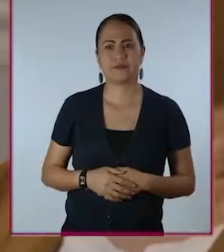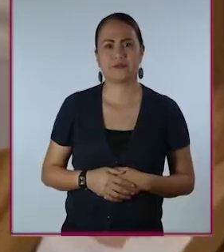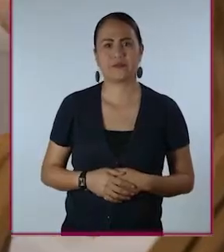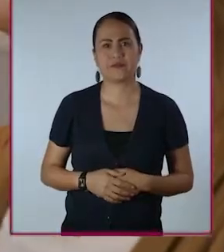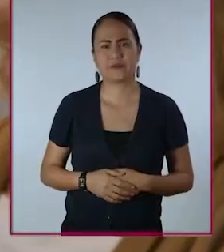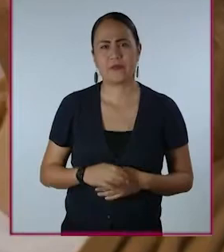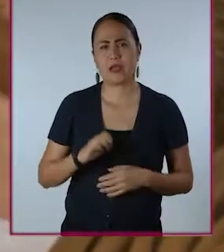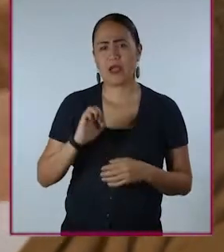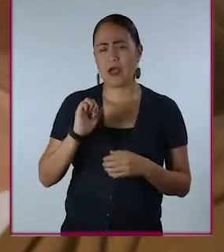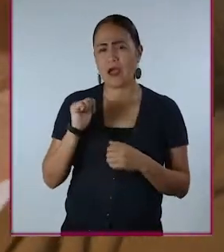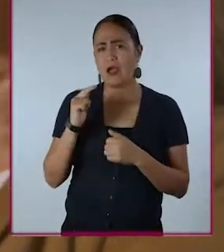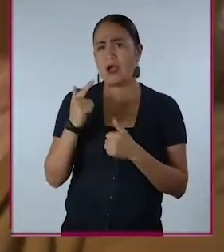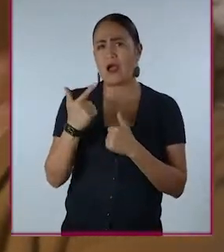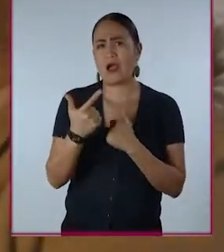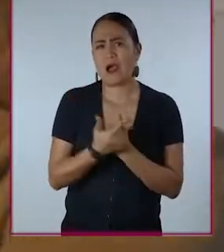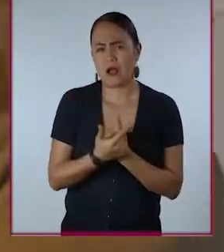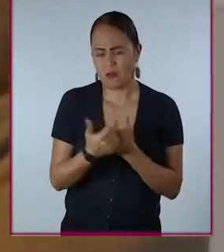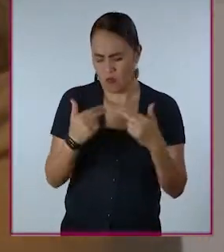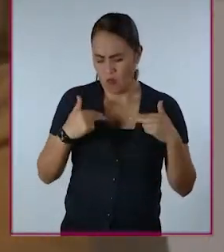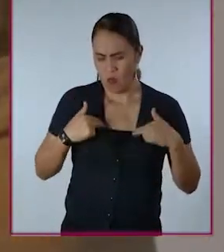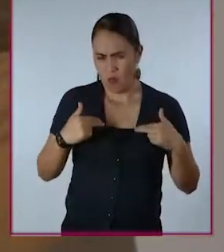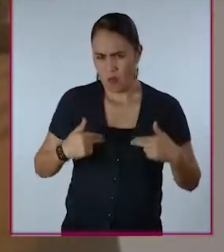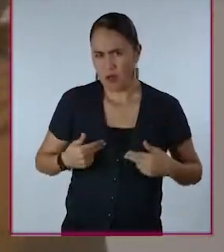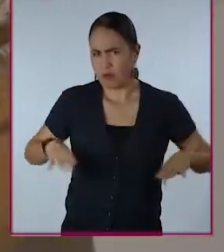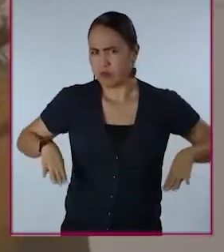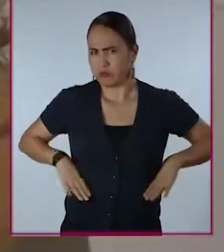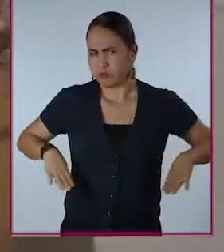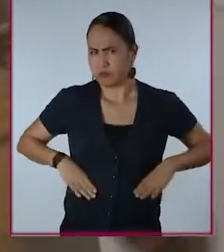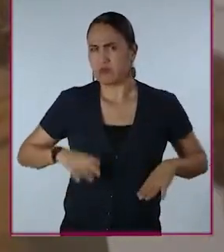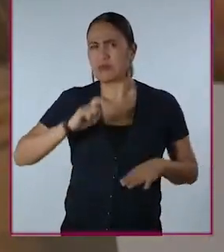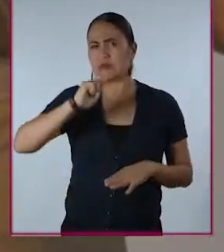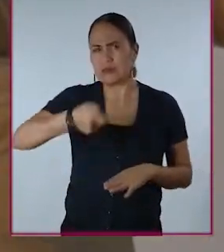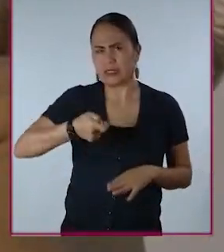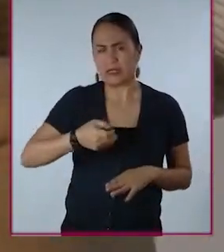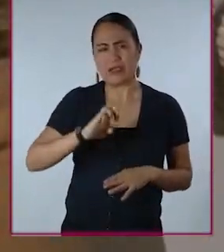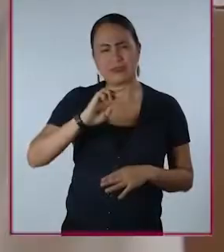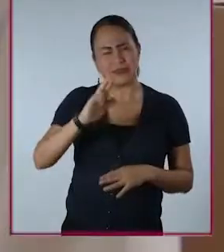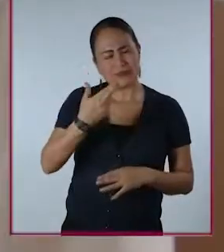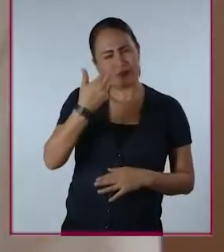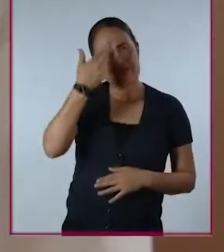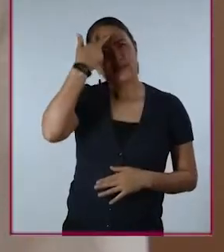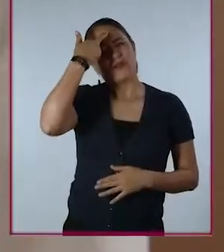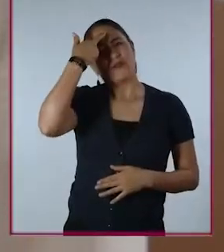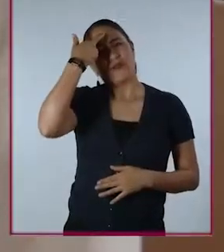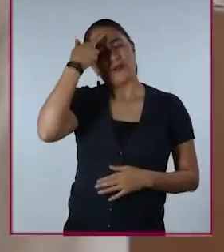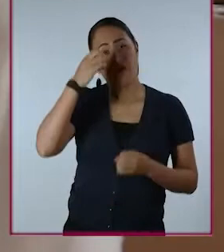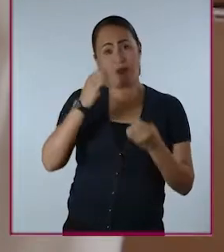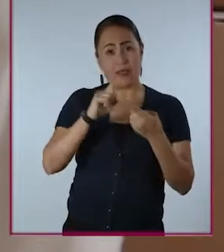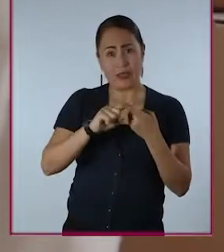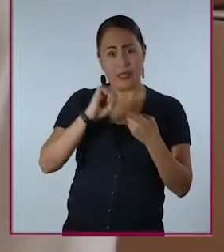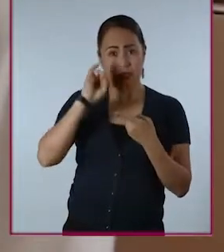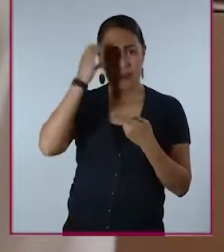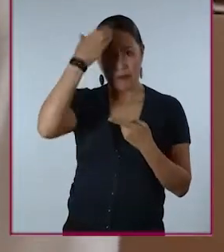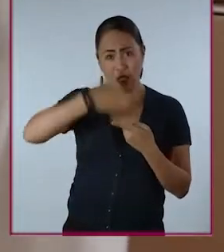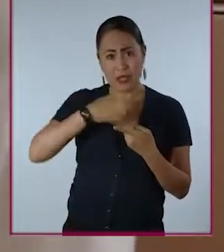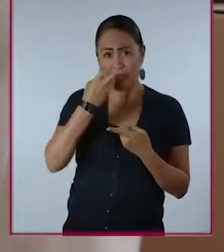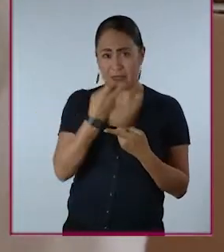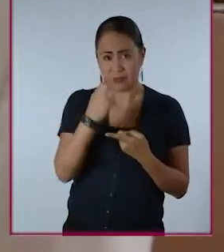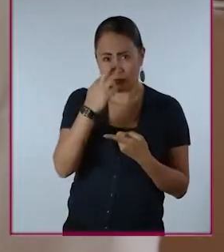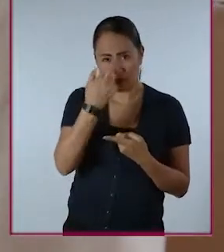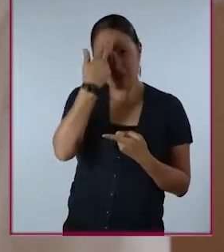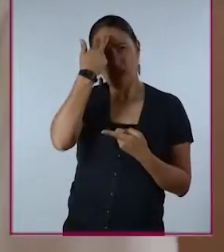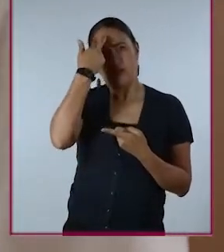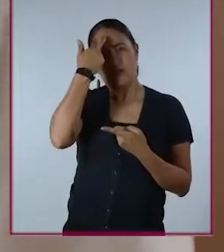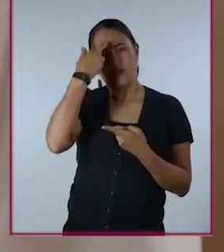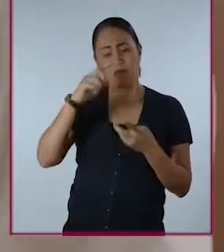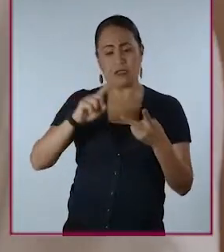Algo que nos caracteriza como humanidad es que somos seres de recuerdos. Las imágenes son recuerdos. Nuestro cerebro